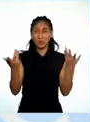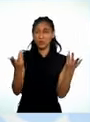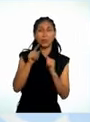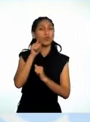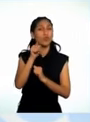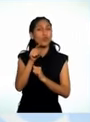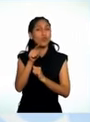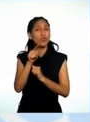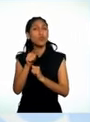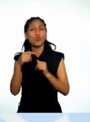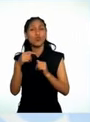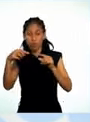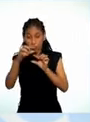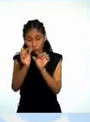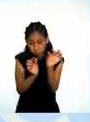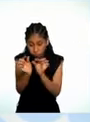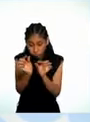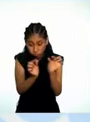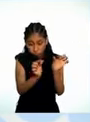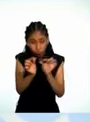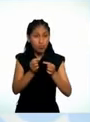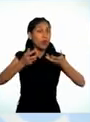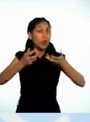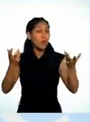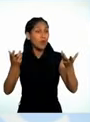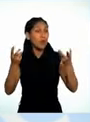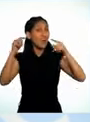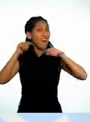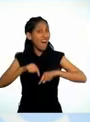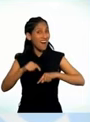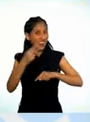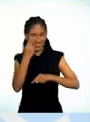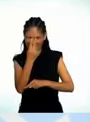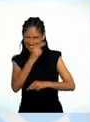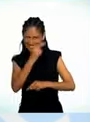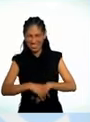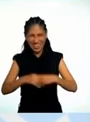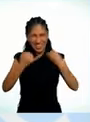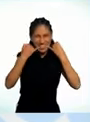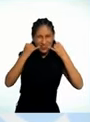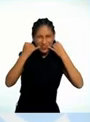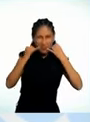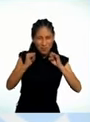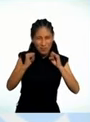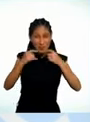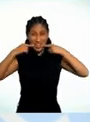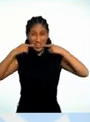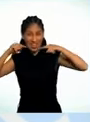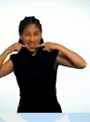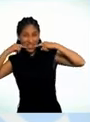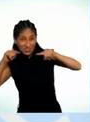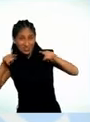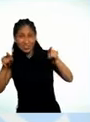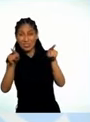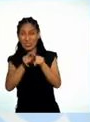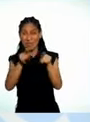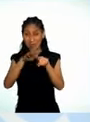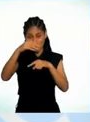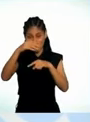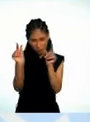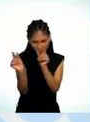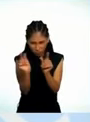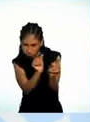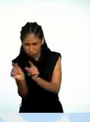los rompecabezas andreas ahora identificarás la información clave del anuncio y completara el rompecabezas